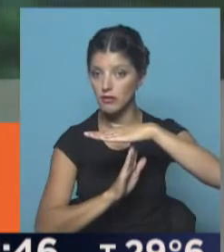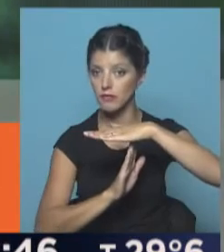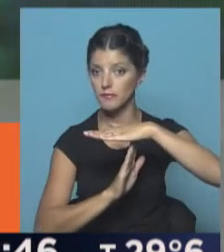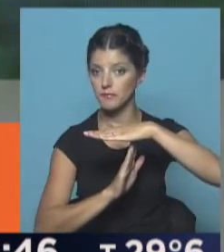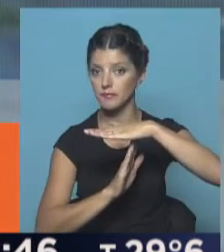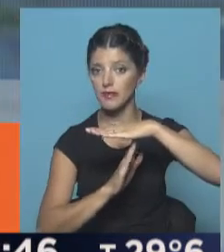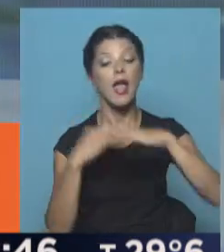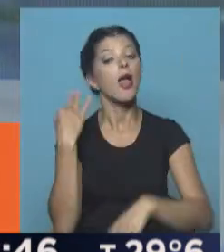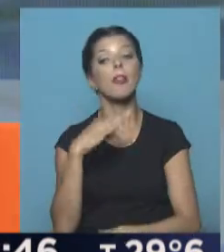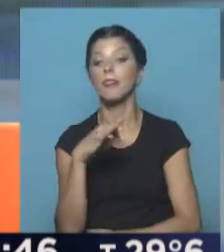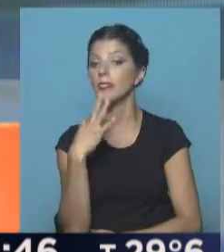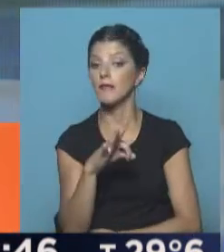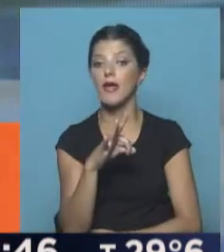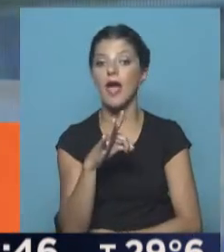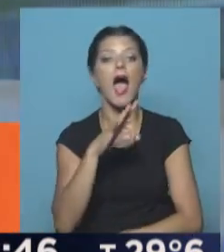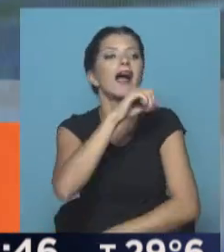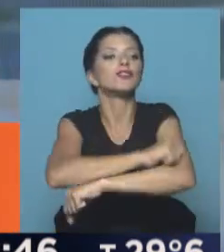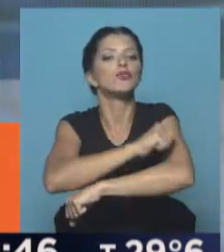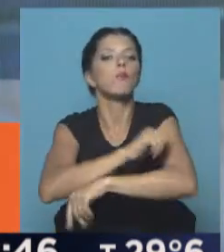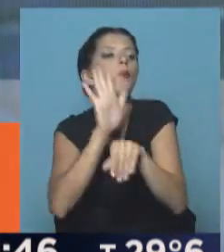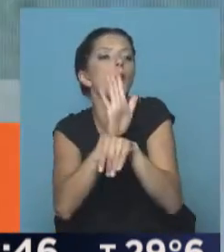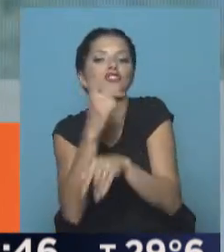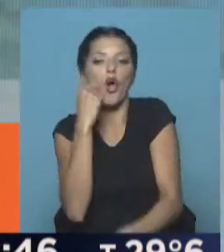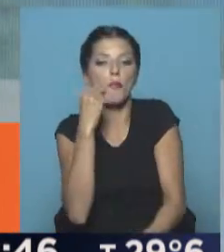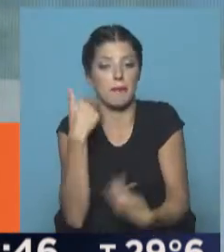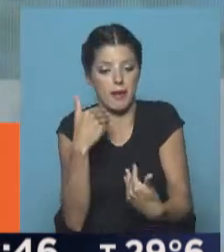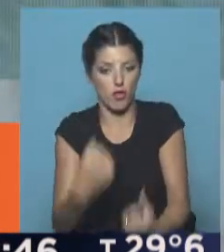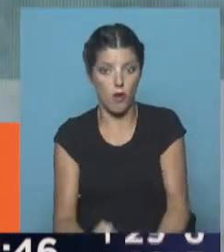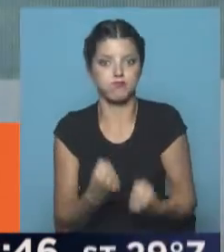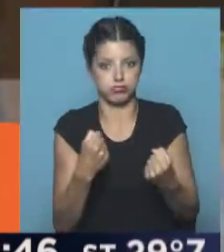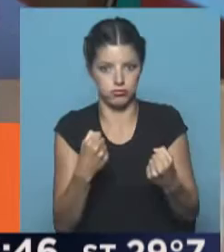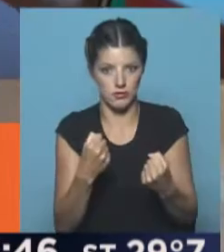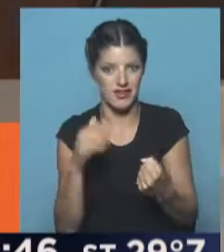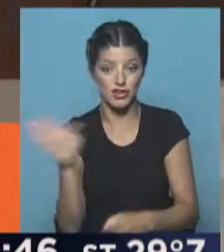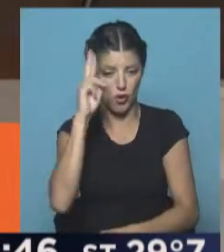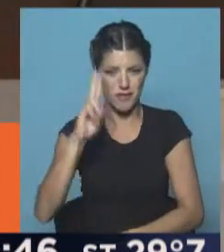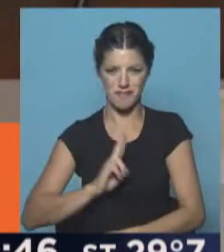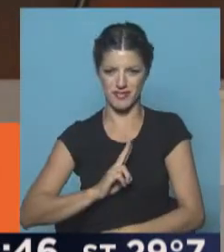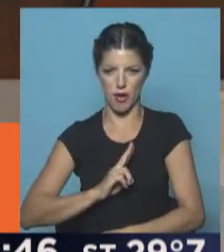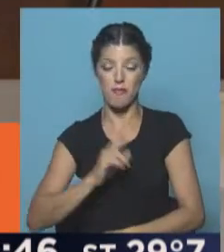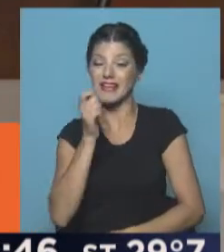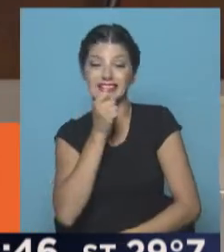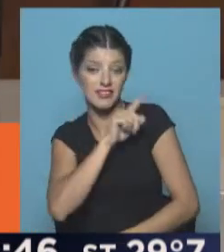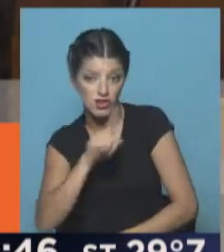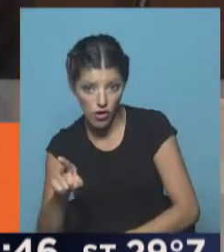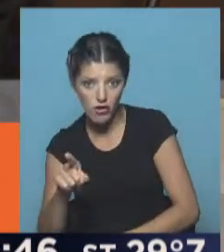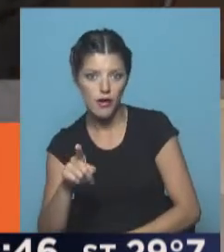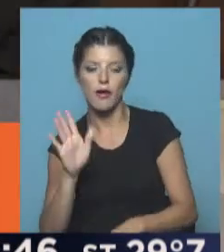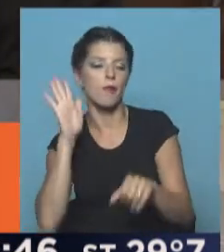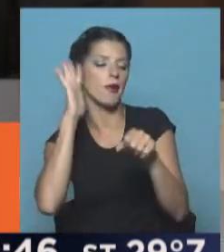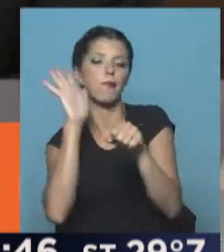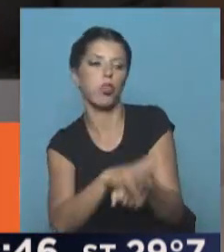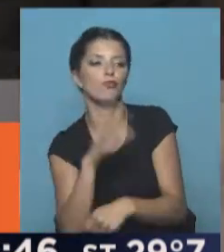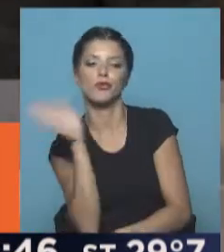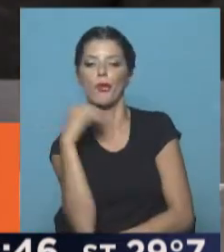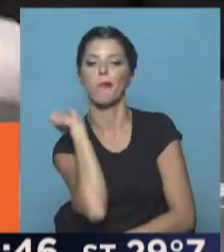que asumir actitudes de hombre para imponerse, porque de lo contrario, hablando mal y pronto, la pasan por arriba. Estamos